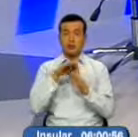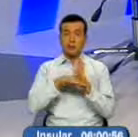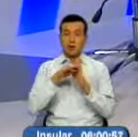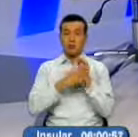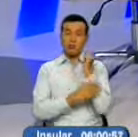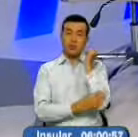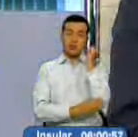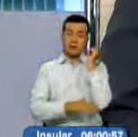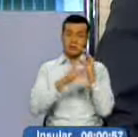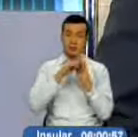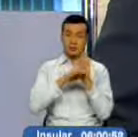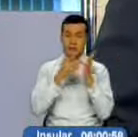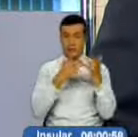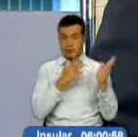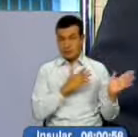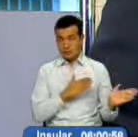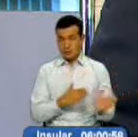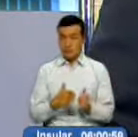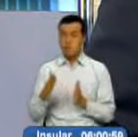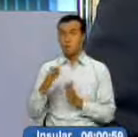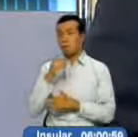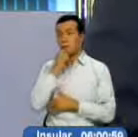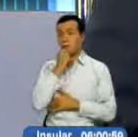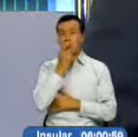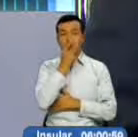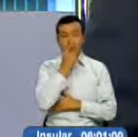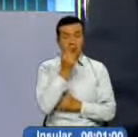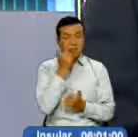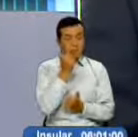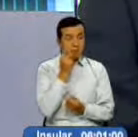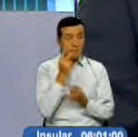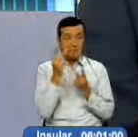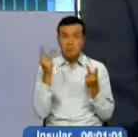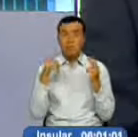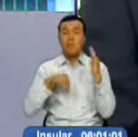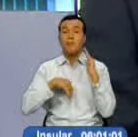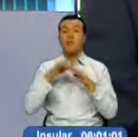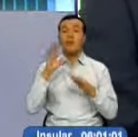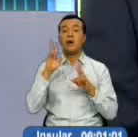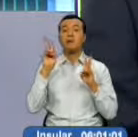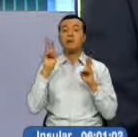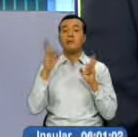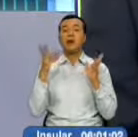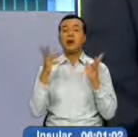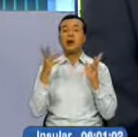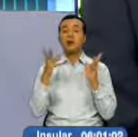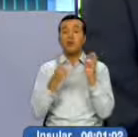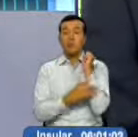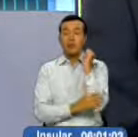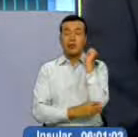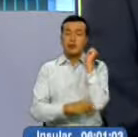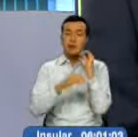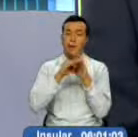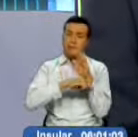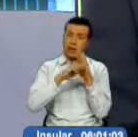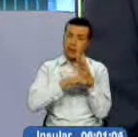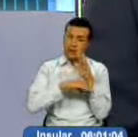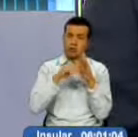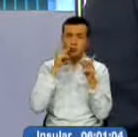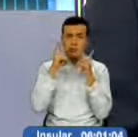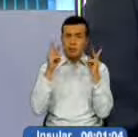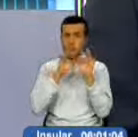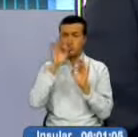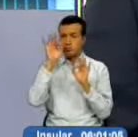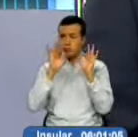la pobreza y se han logrado resultados interesantes, sobre todo en la reducción de la pobreza, cuando vemos los